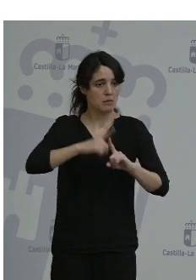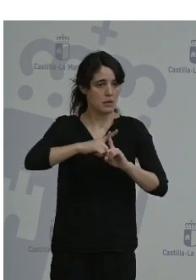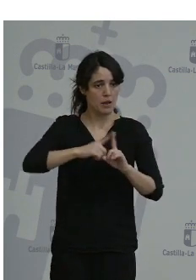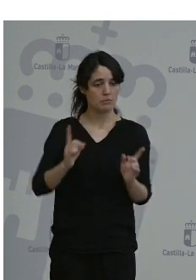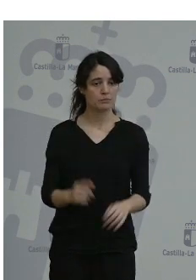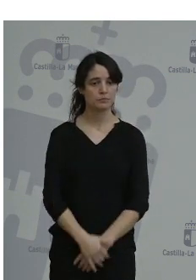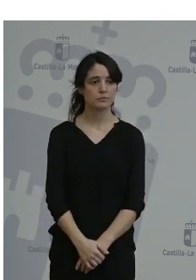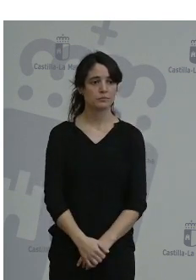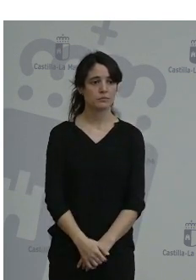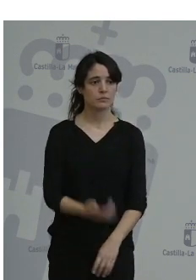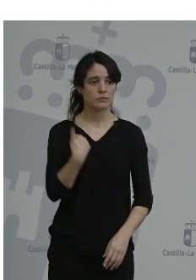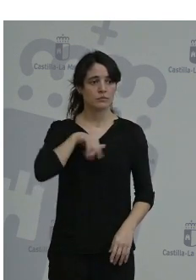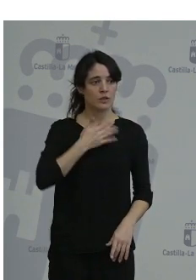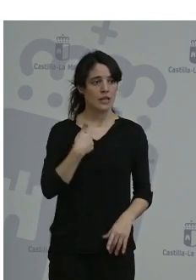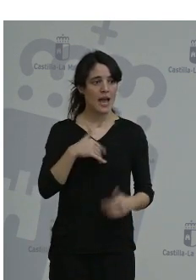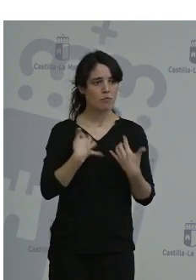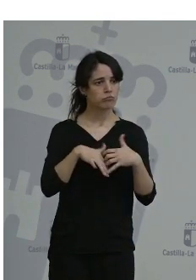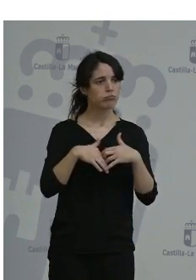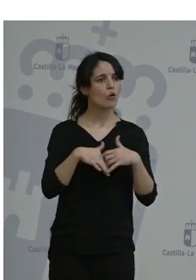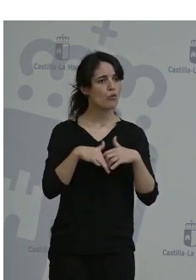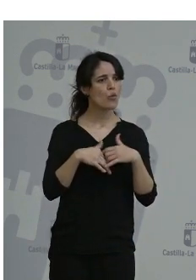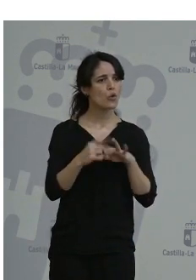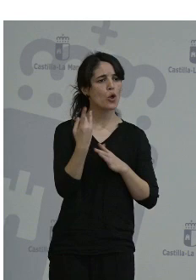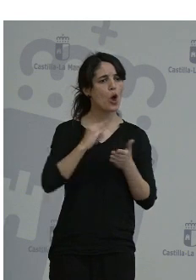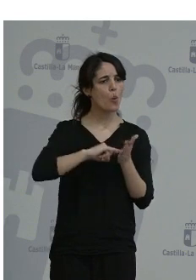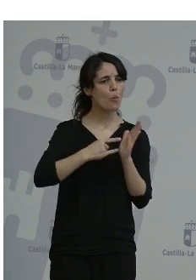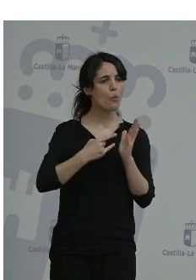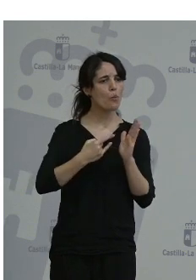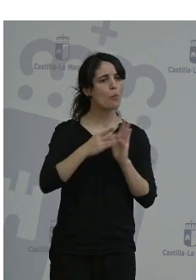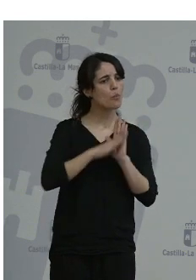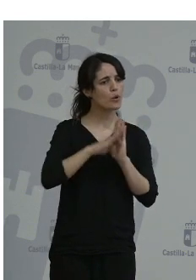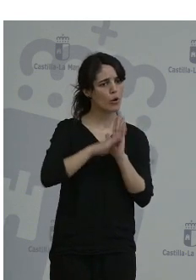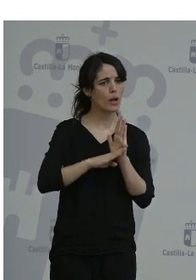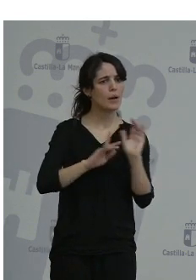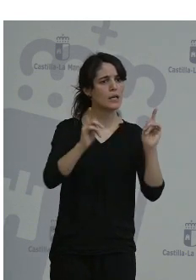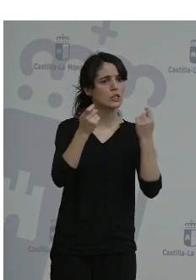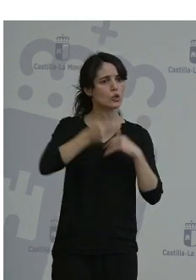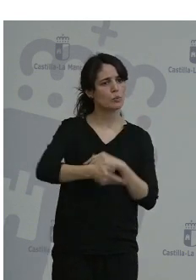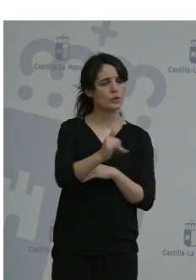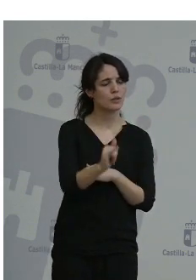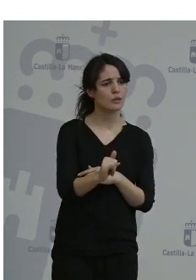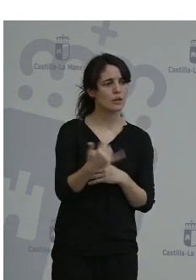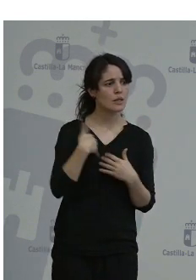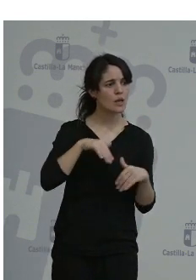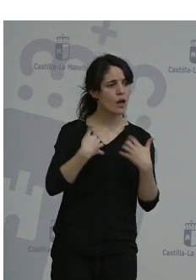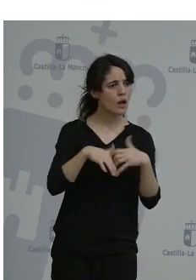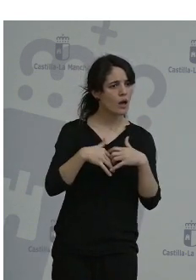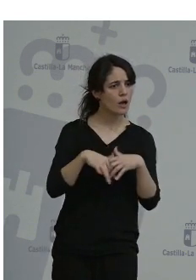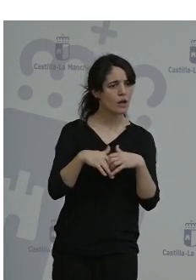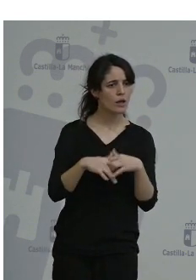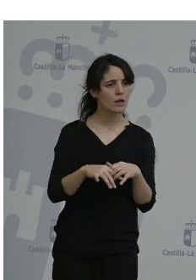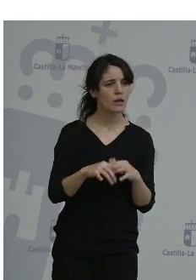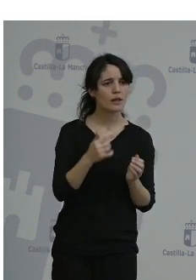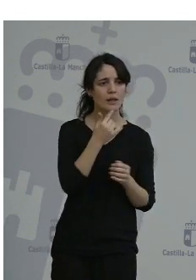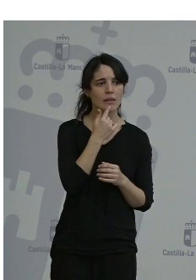un programa que está teniendo un éxito importante, que es el nivel de diversidad, que es